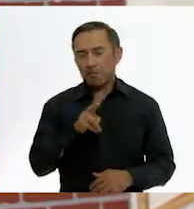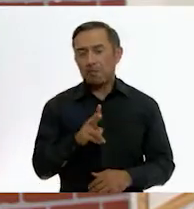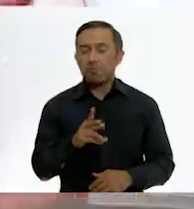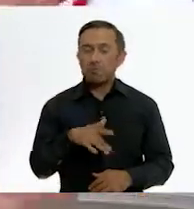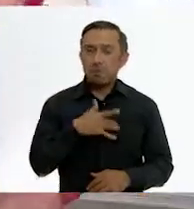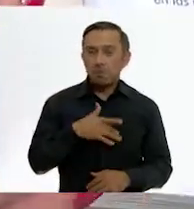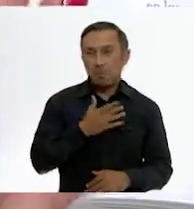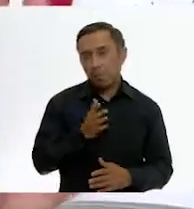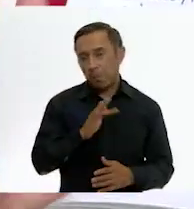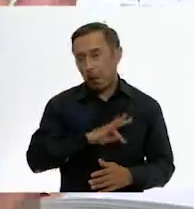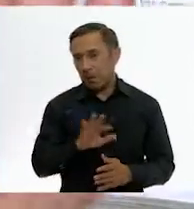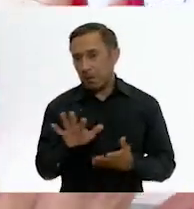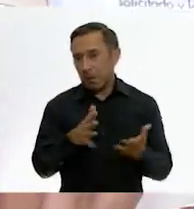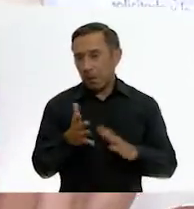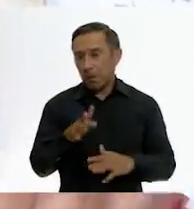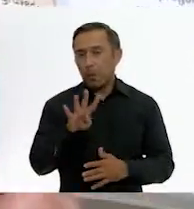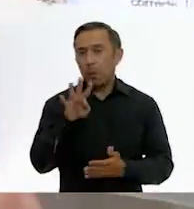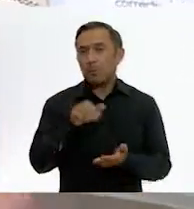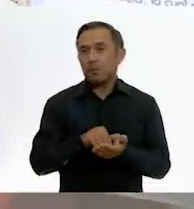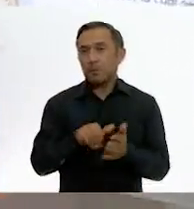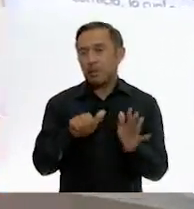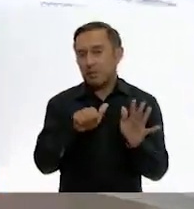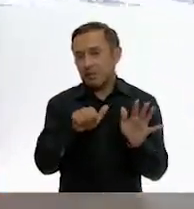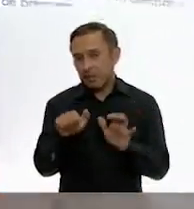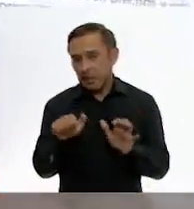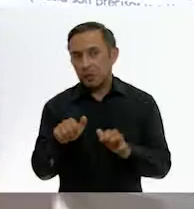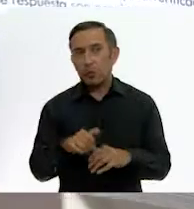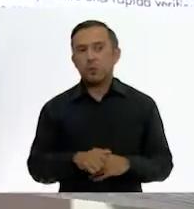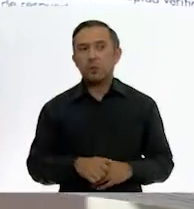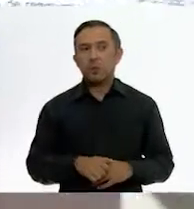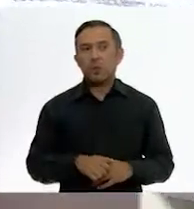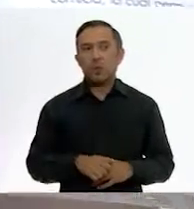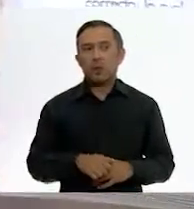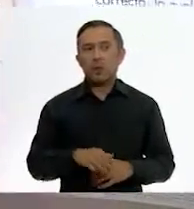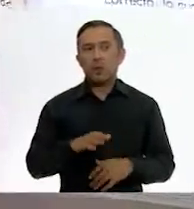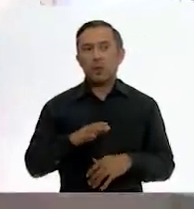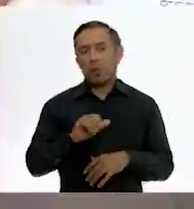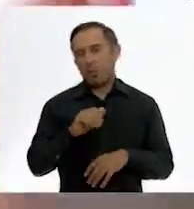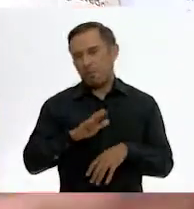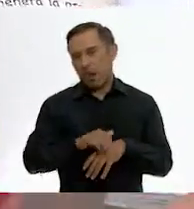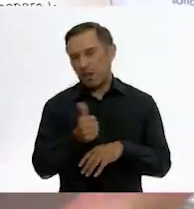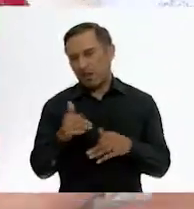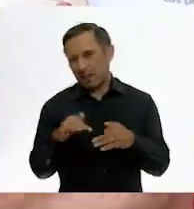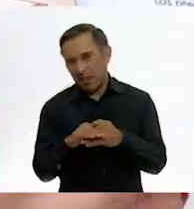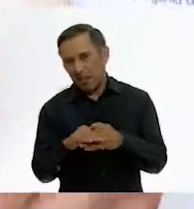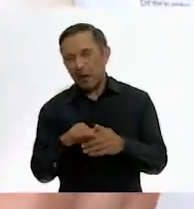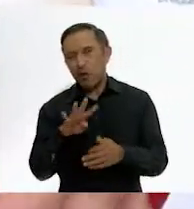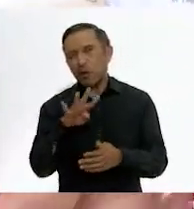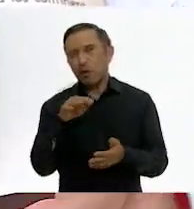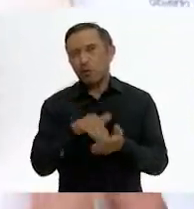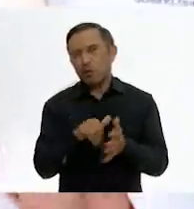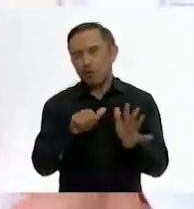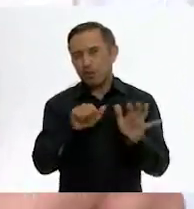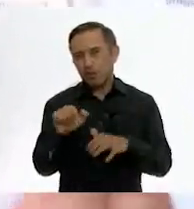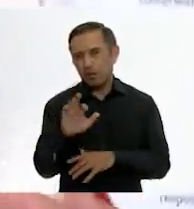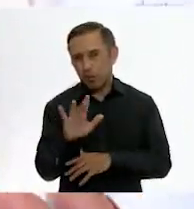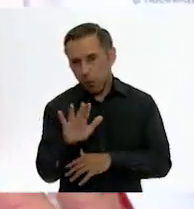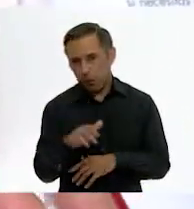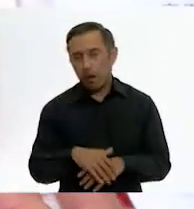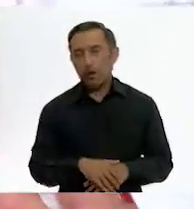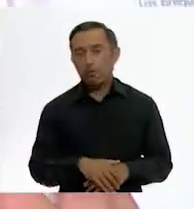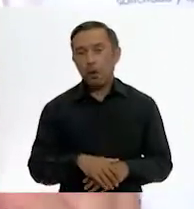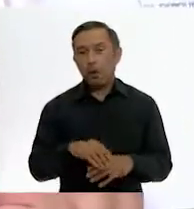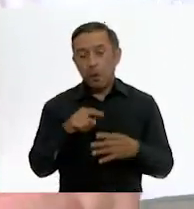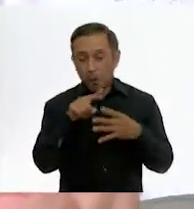aproximado quizás entre 4.600 un dato más certero cuatro mil seiscientos cincuenta pero al final cabo solamente